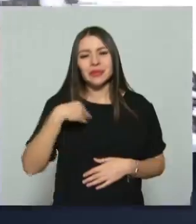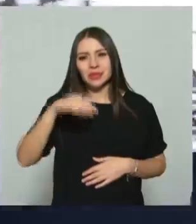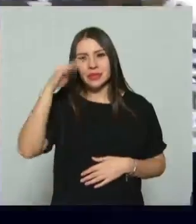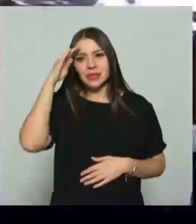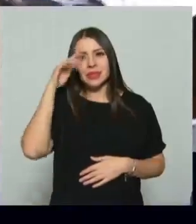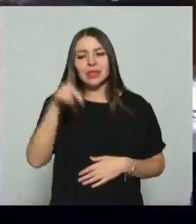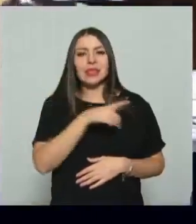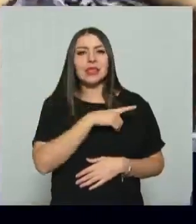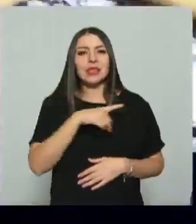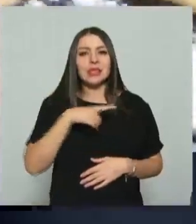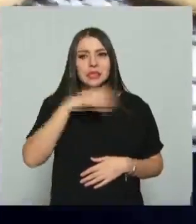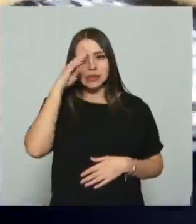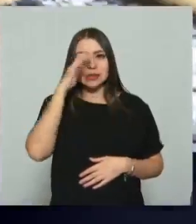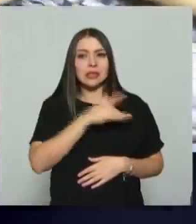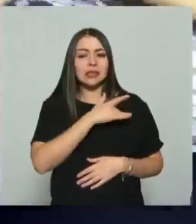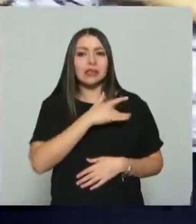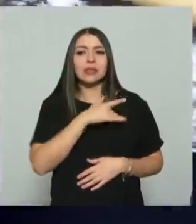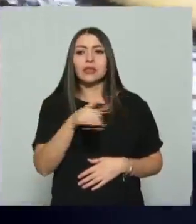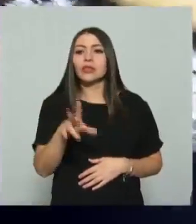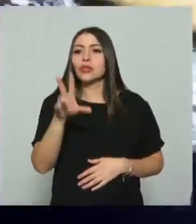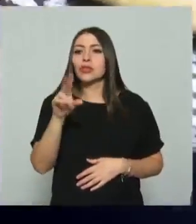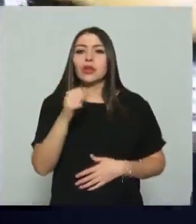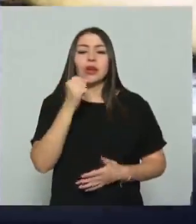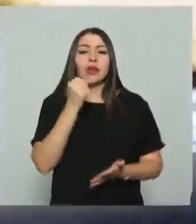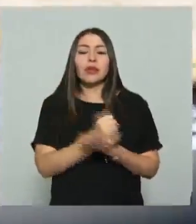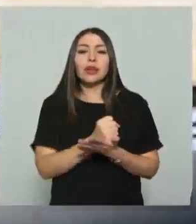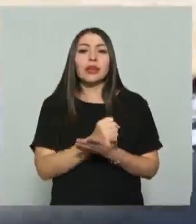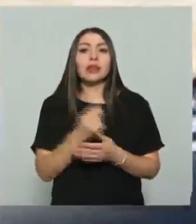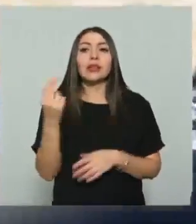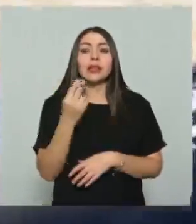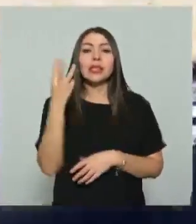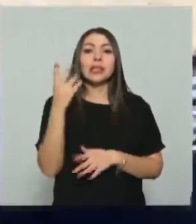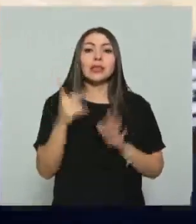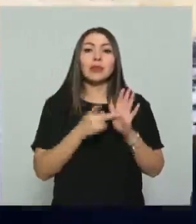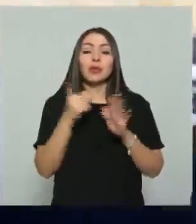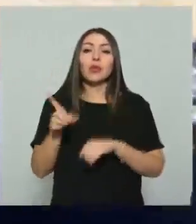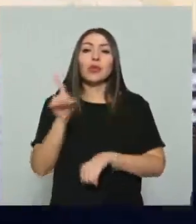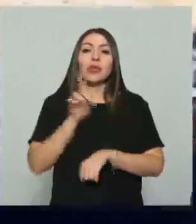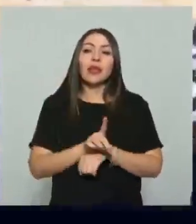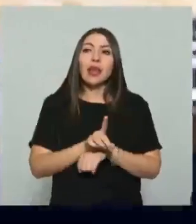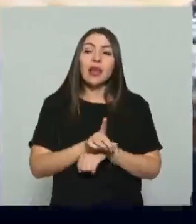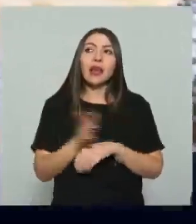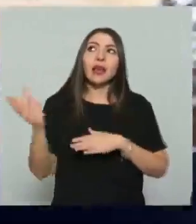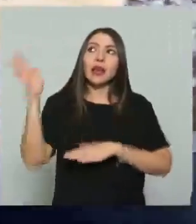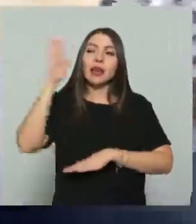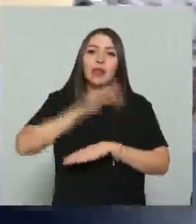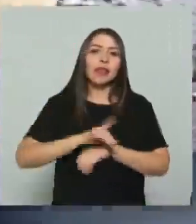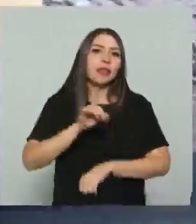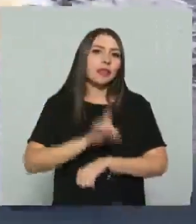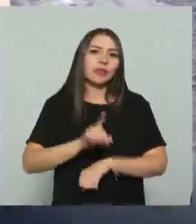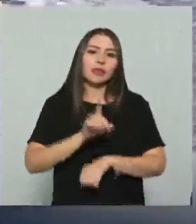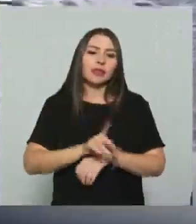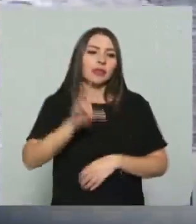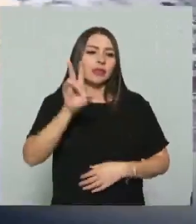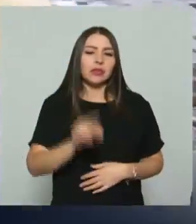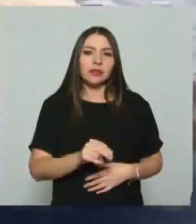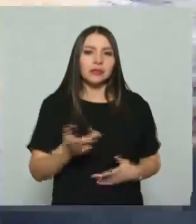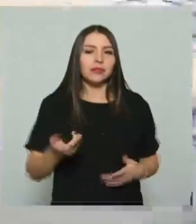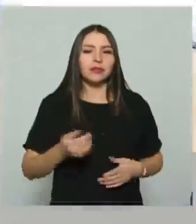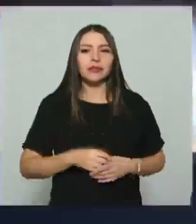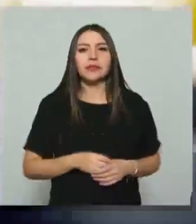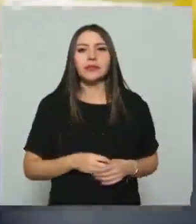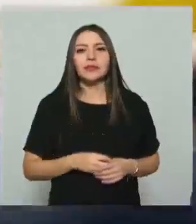tener conciencia de que no se necesita hacerlo 3 veces al día, todos los días. O sea, realmente el cuerpo tiene